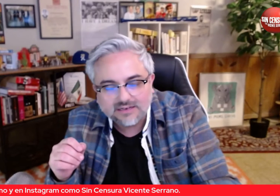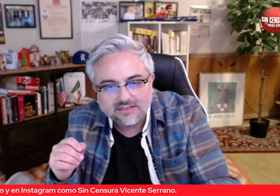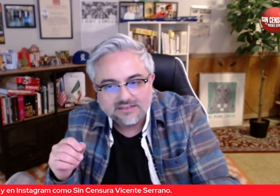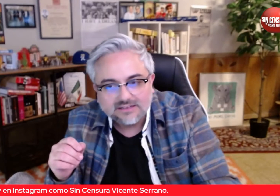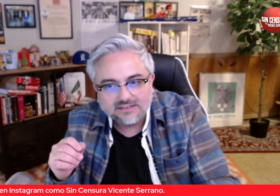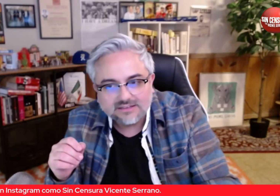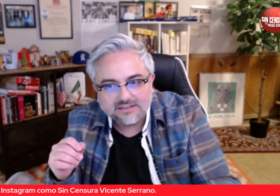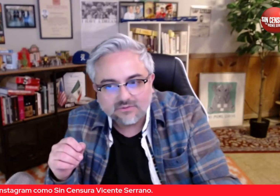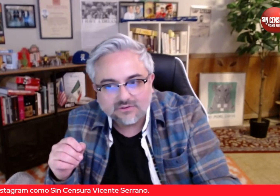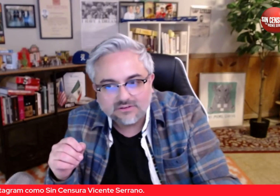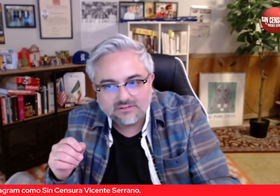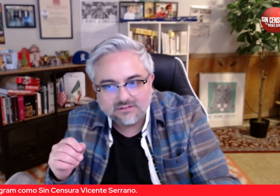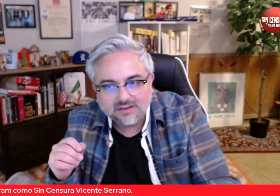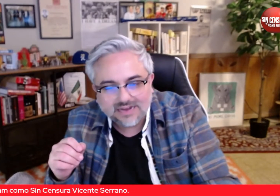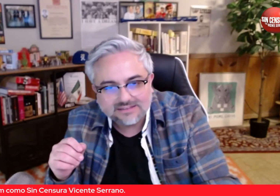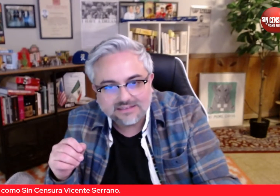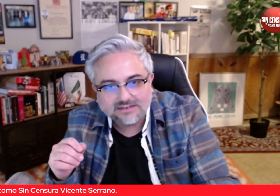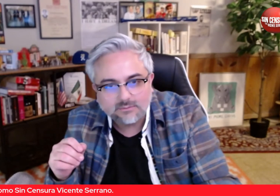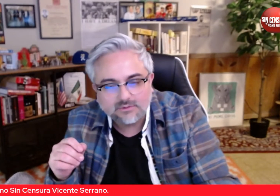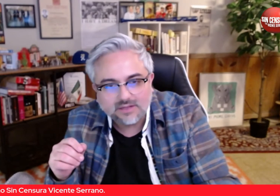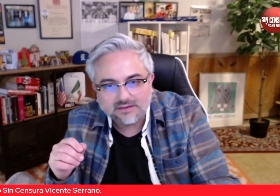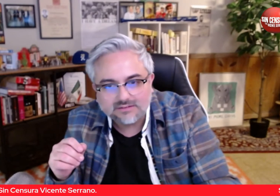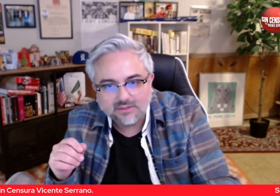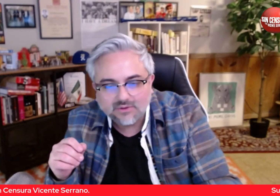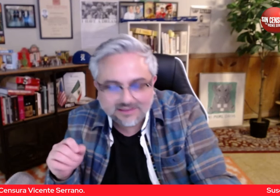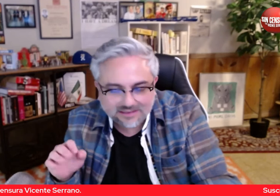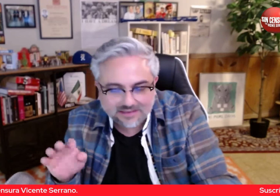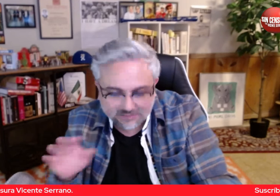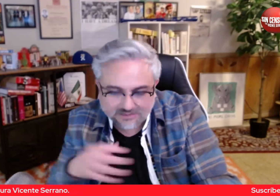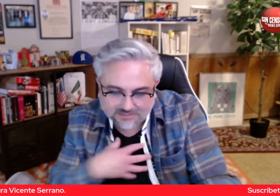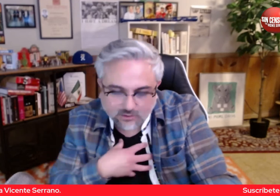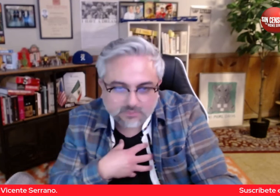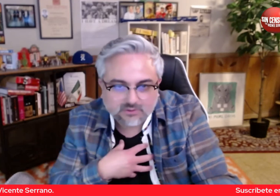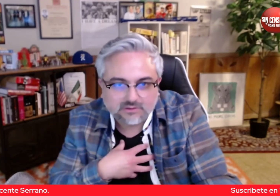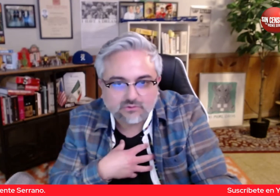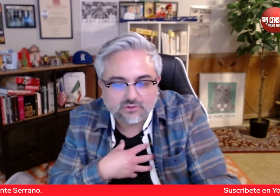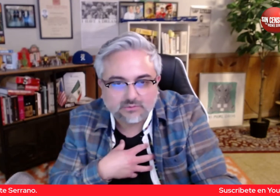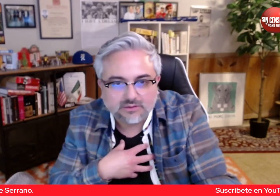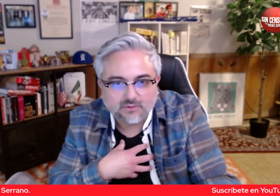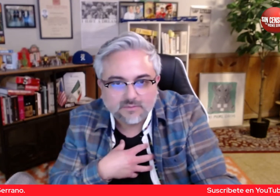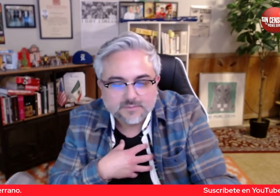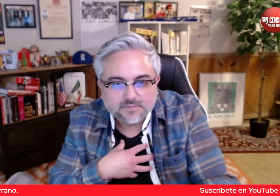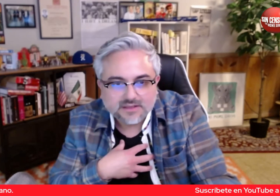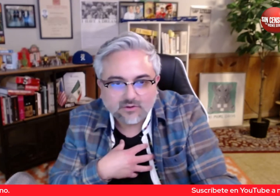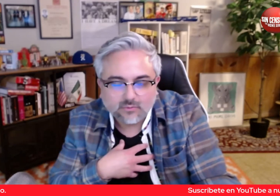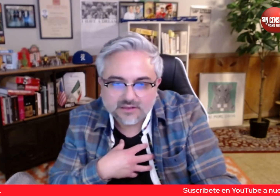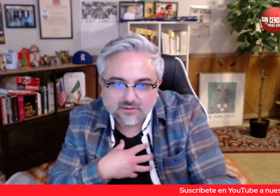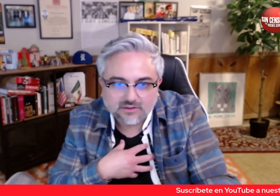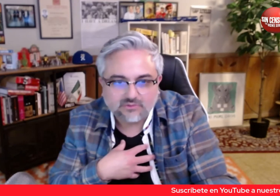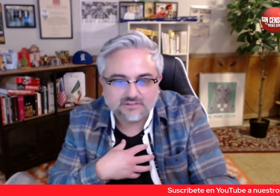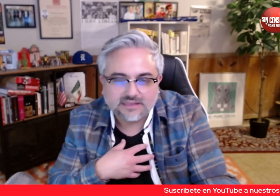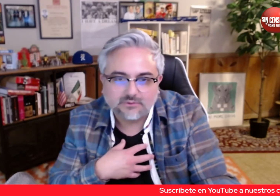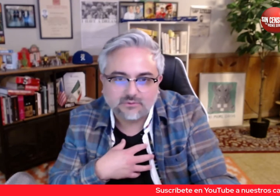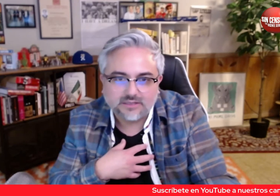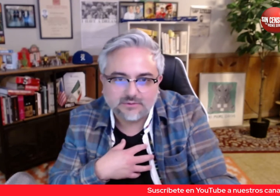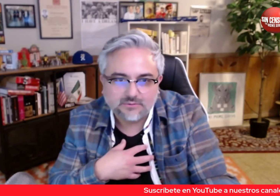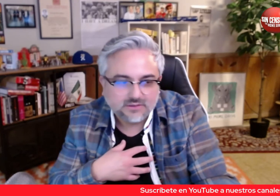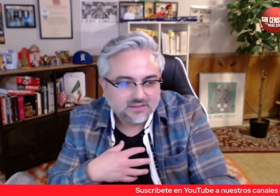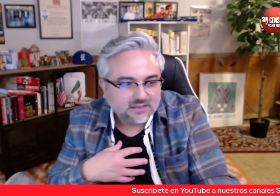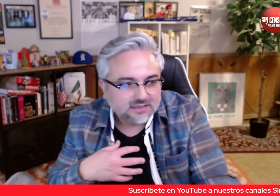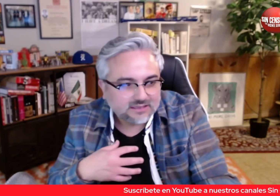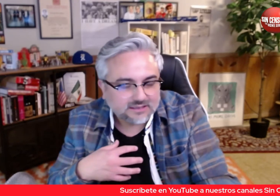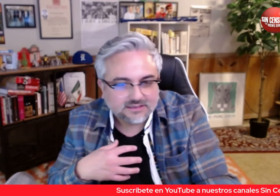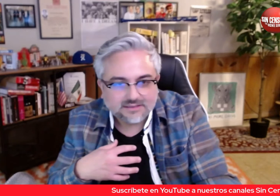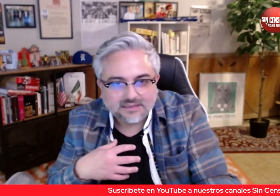al nivel de un cártel del crimen organizado, es en la opinión de su servidor, el gobierno de los Estados